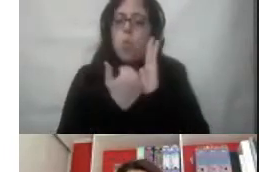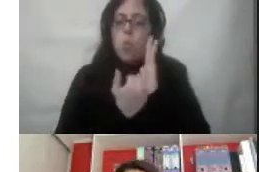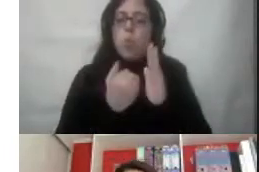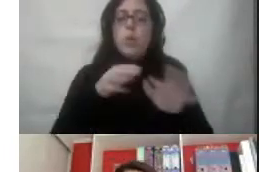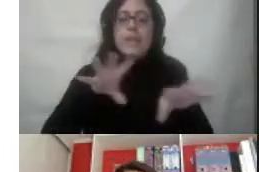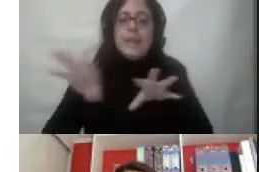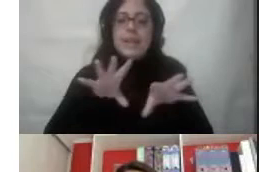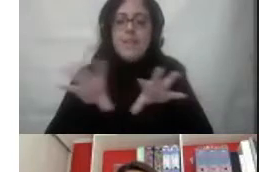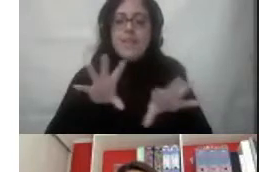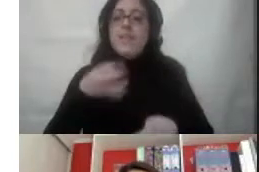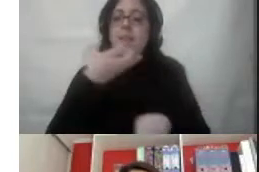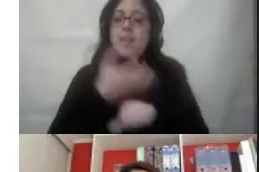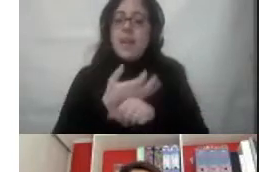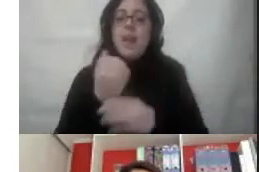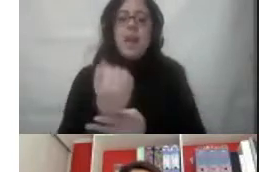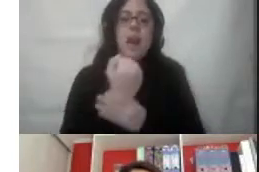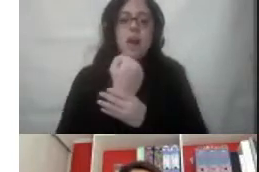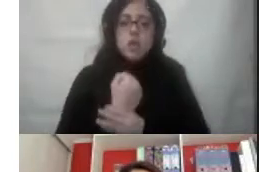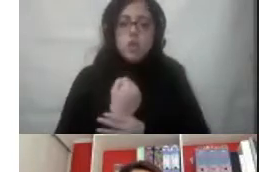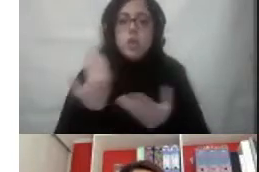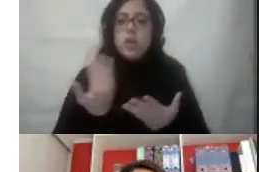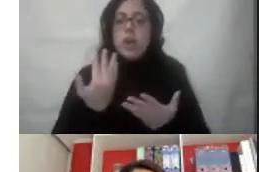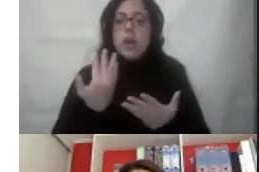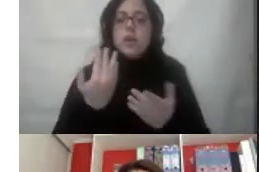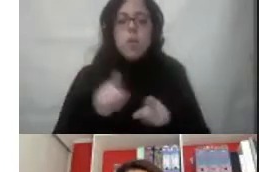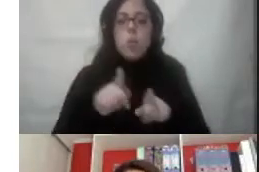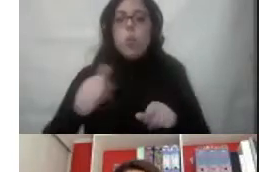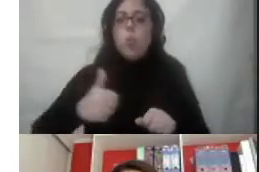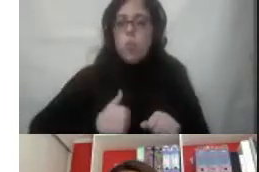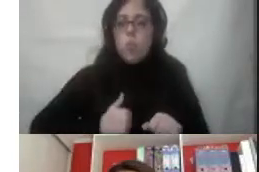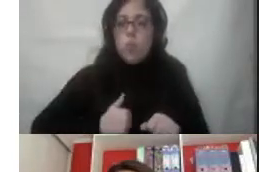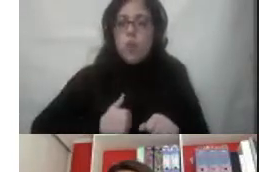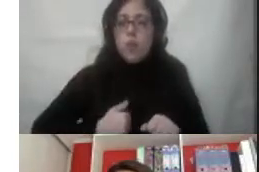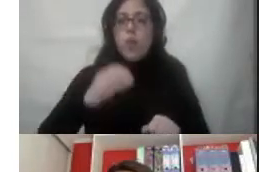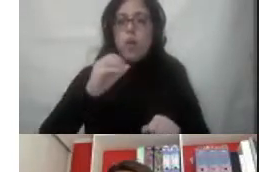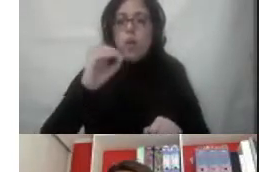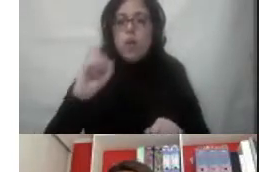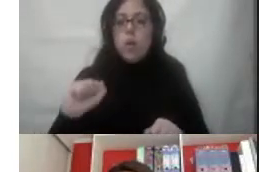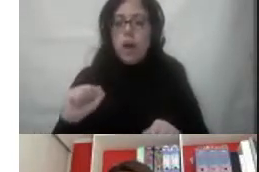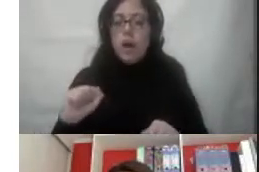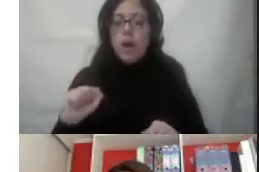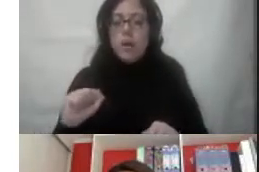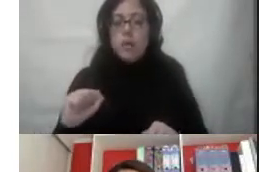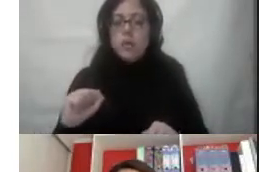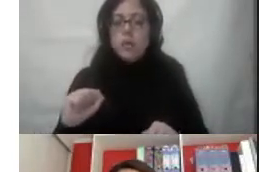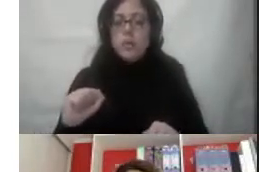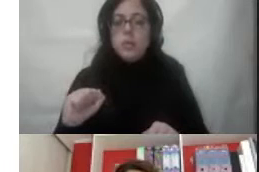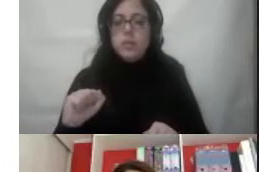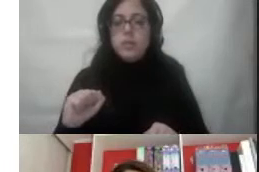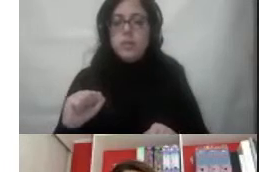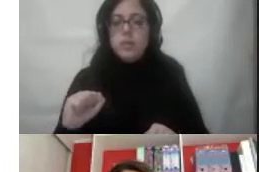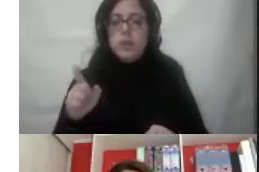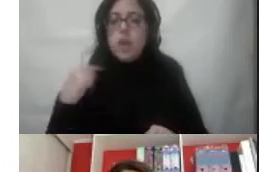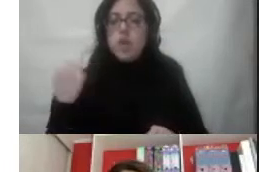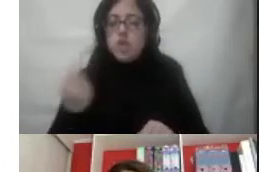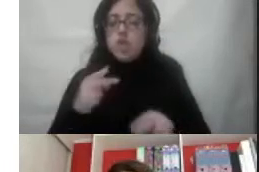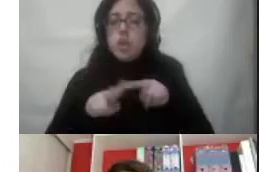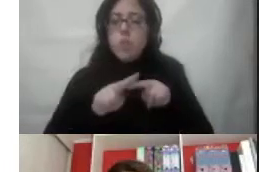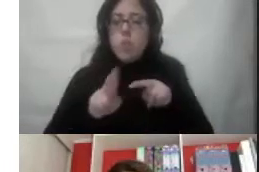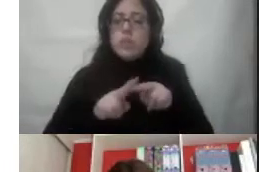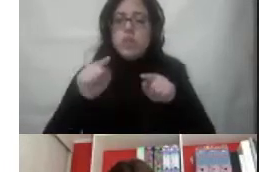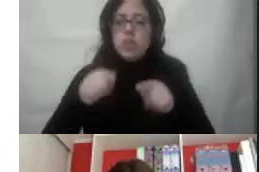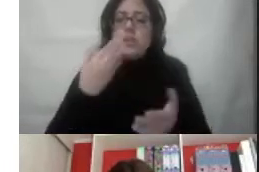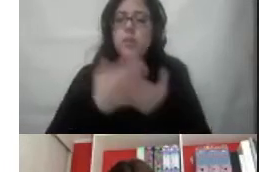propongamos van a ayudarnos a que se vaya dando cumplimiento a cada OA que nosotros estamos priorizando en esta propuesta, en